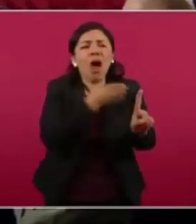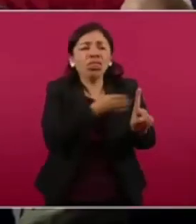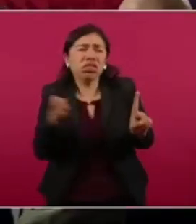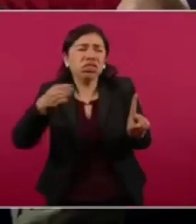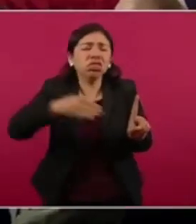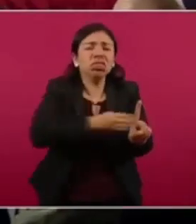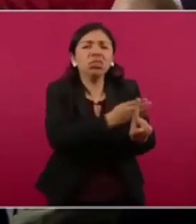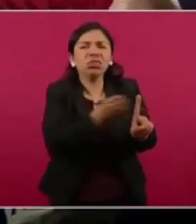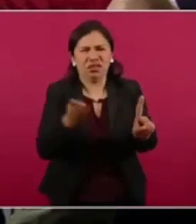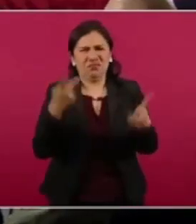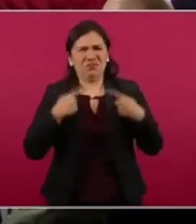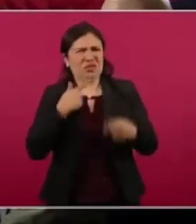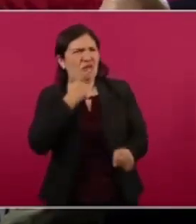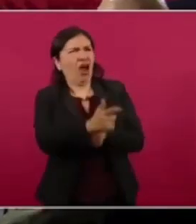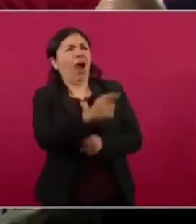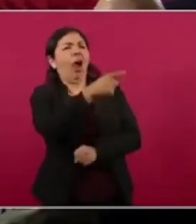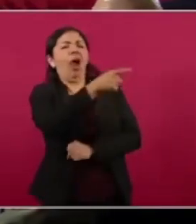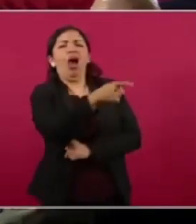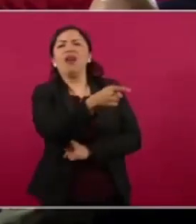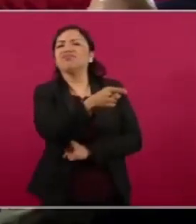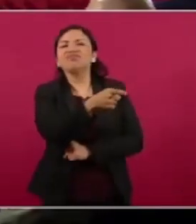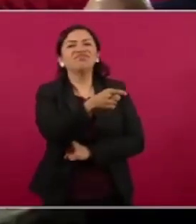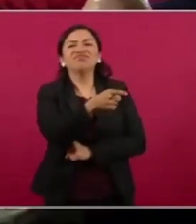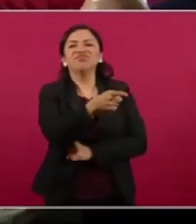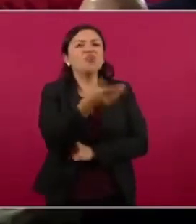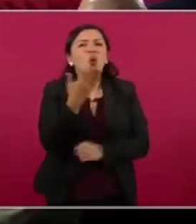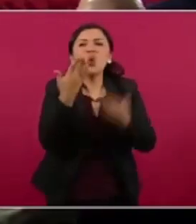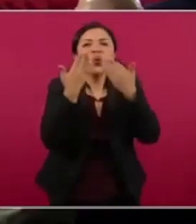pues la gente se da cuenta.